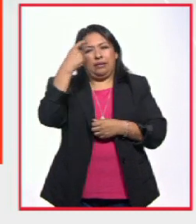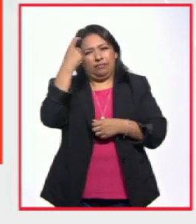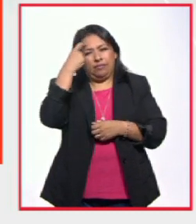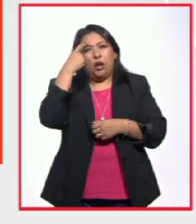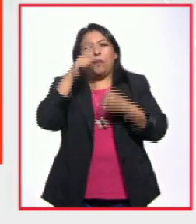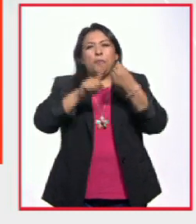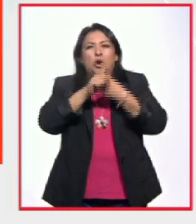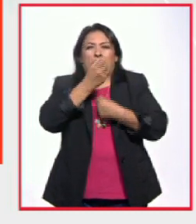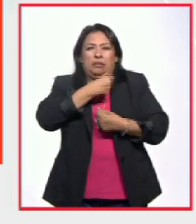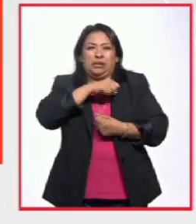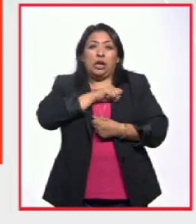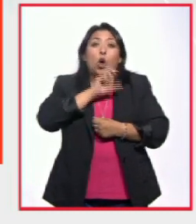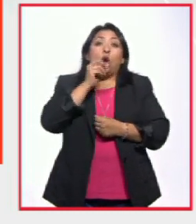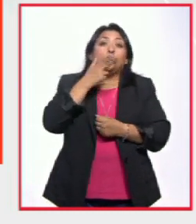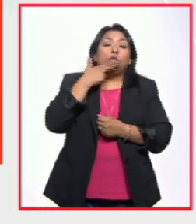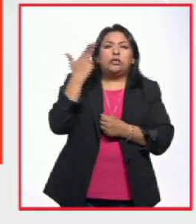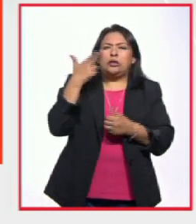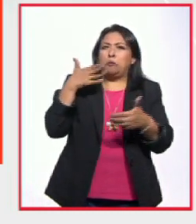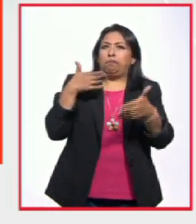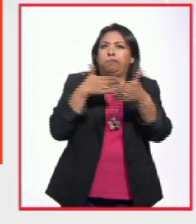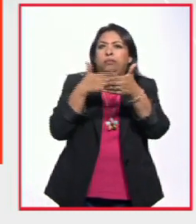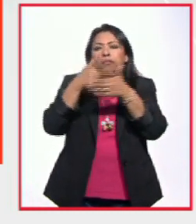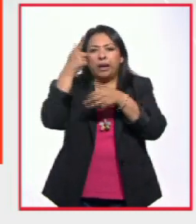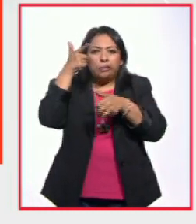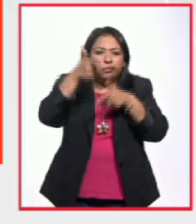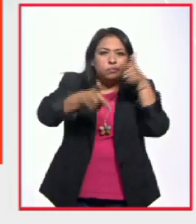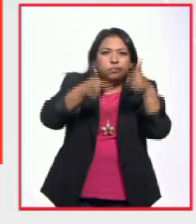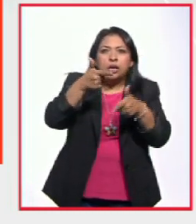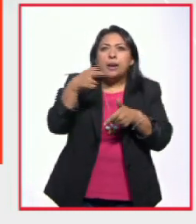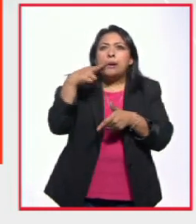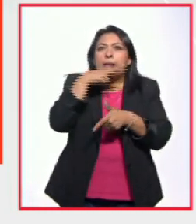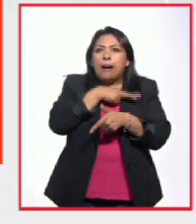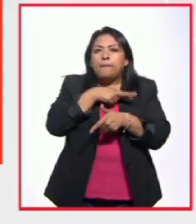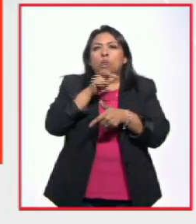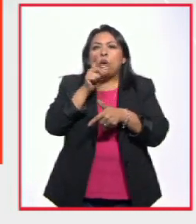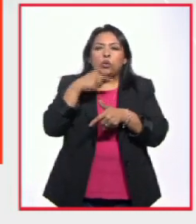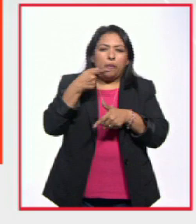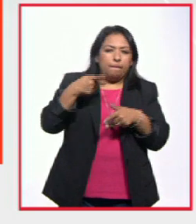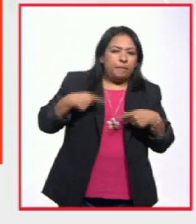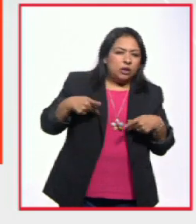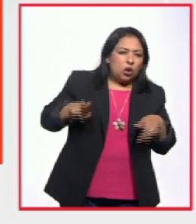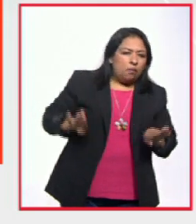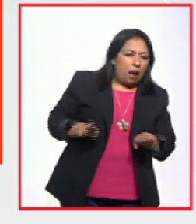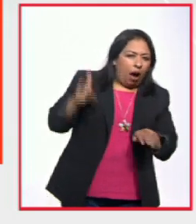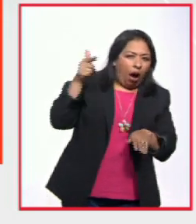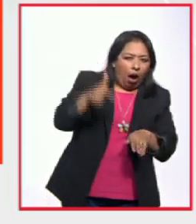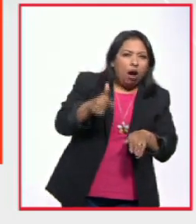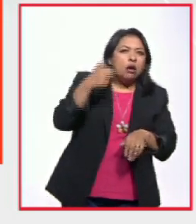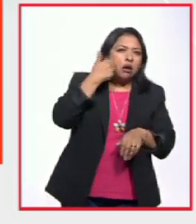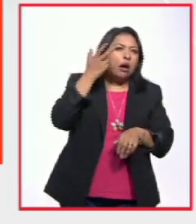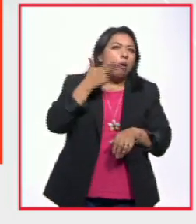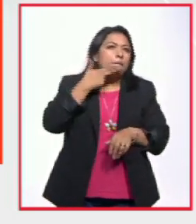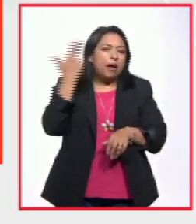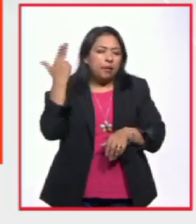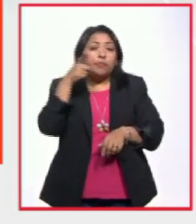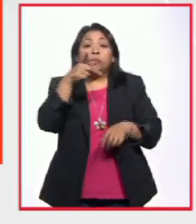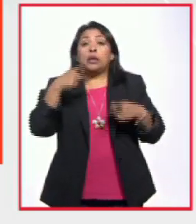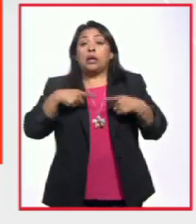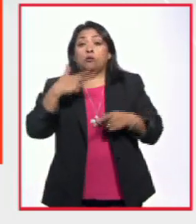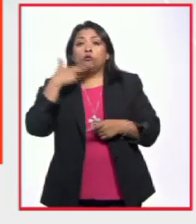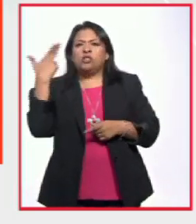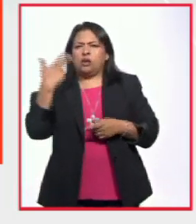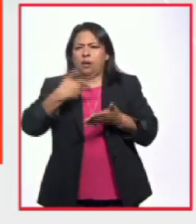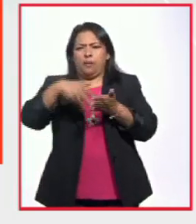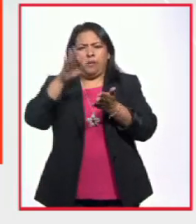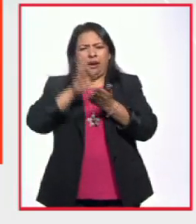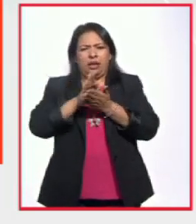el suicidio siguen siendo una barrera para la detección oportuna de conductas suicidas. el suicida no es una persona